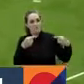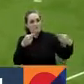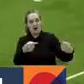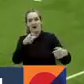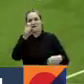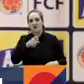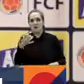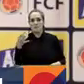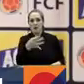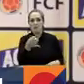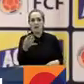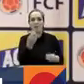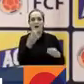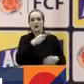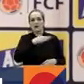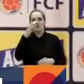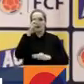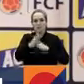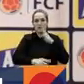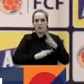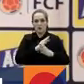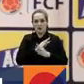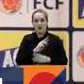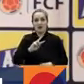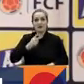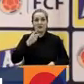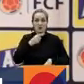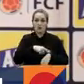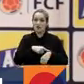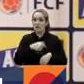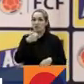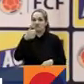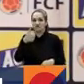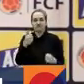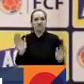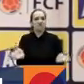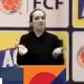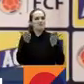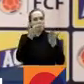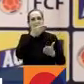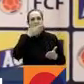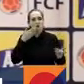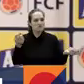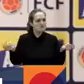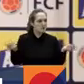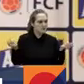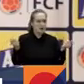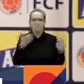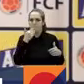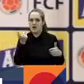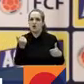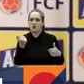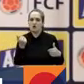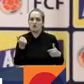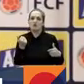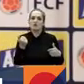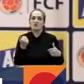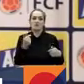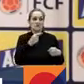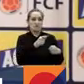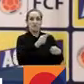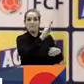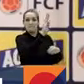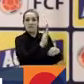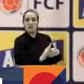cupo a Costa Rica. Yo creo que el segundo tiempo fue un muy buen partido para nosotras. Tuvimos el balón, tuvimos varias llegadas. Ellas nos llegaron,